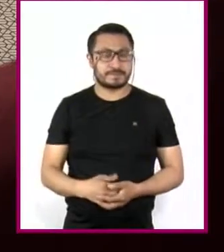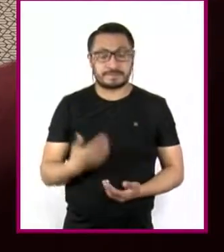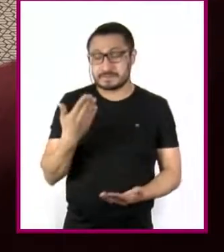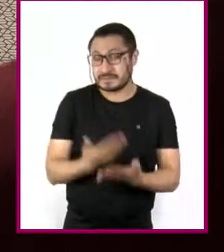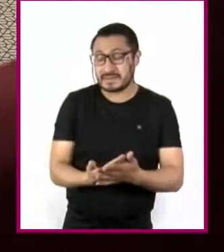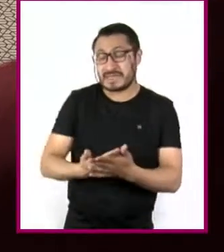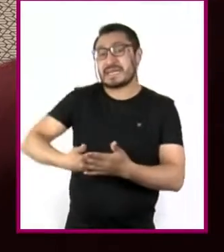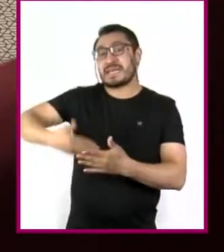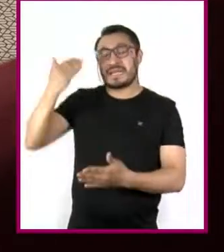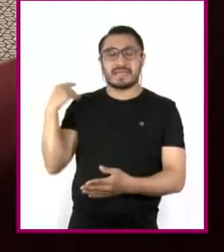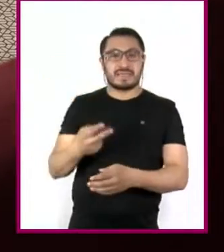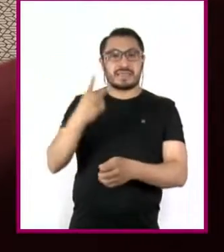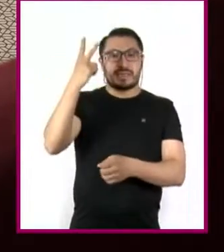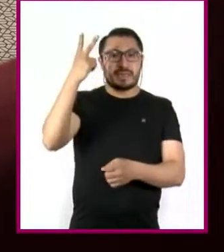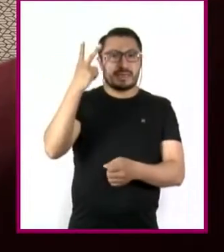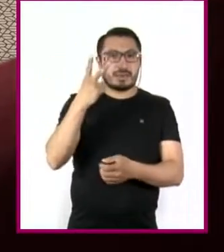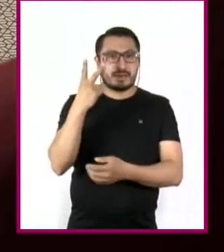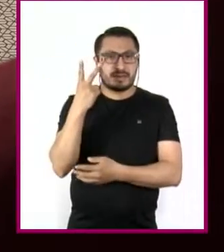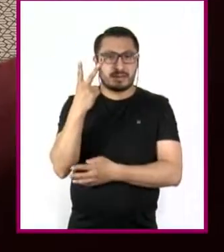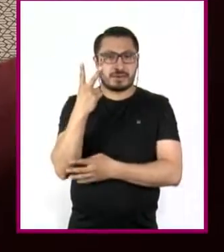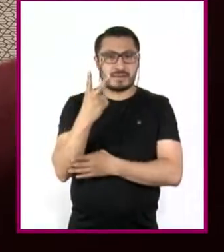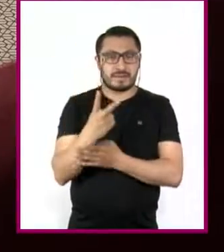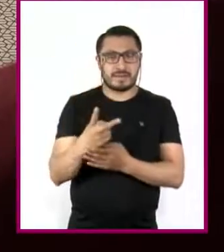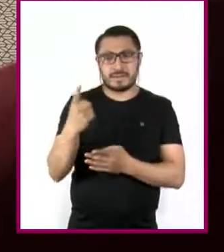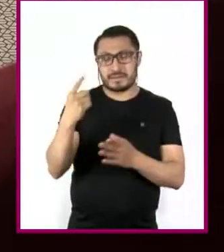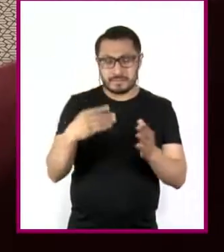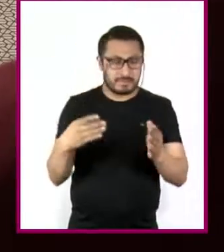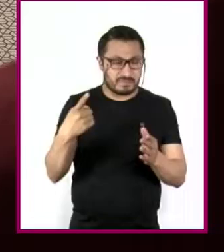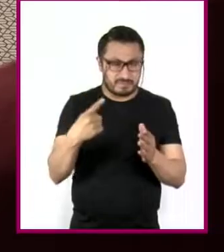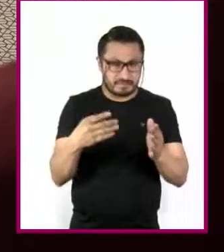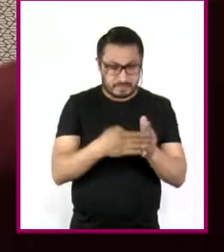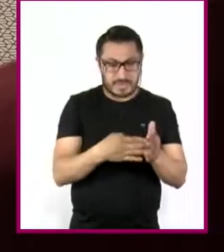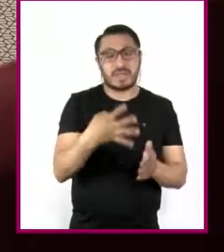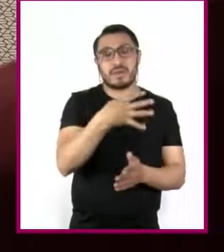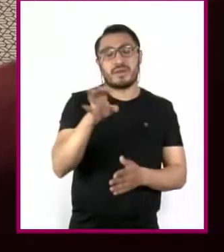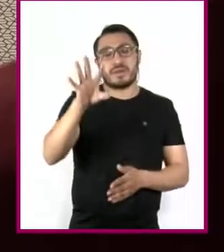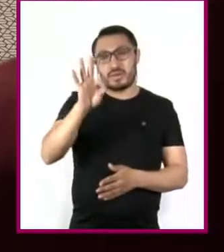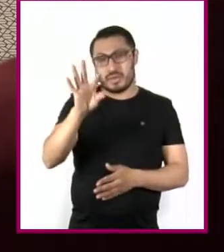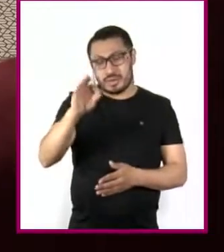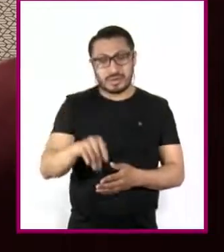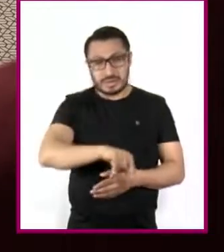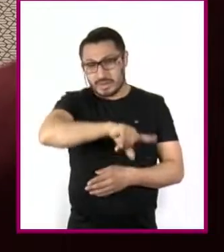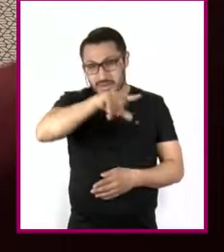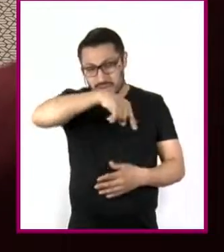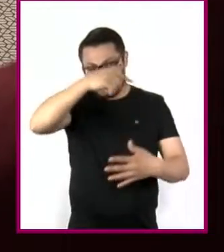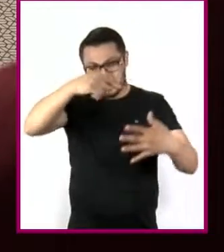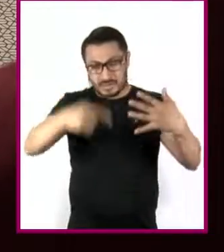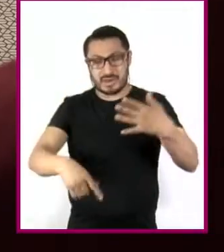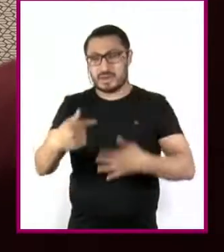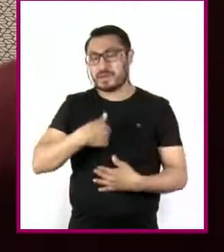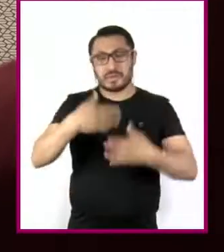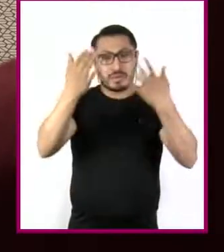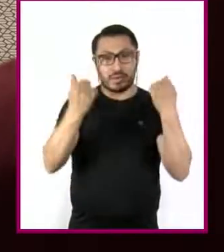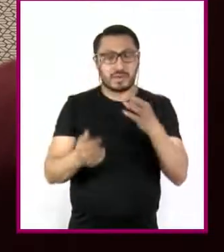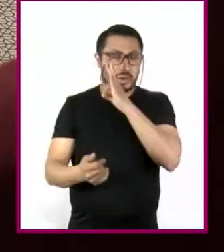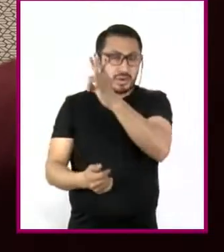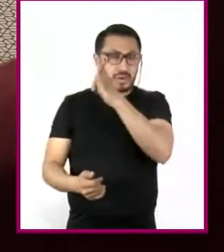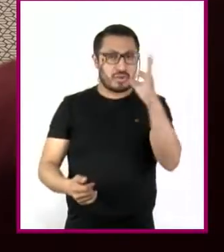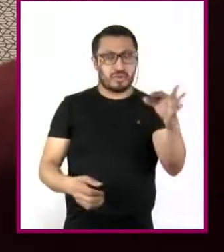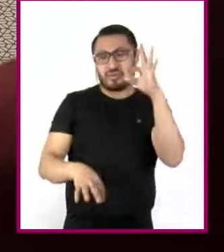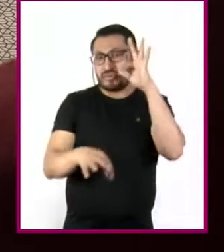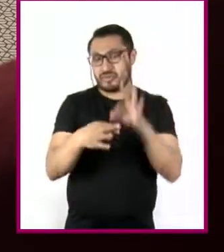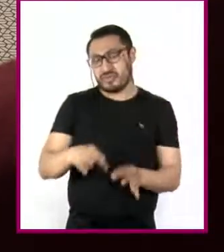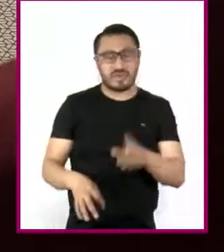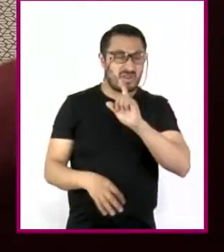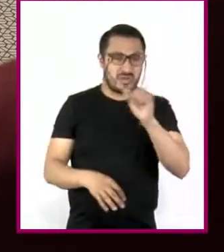antes de la segunda década del siglo pasado, en 1940. Los demás isótopos no tengo la fecha exacta en el momento